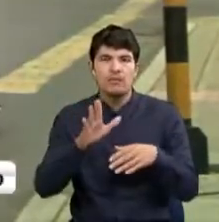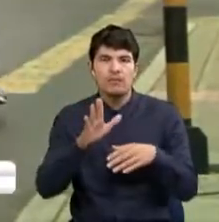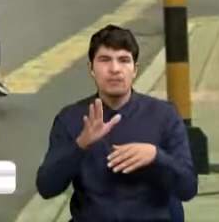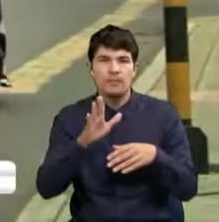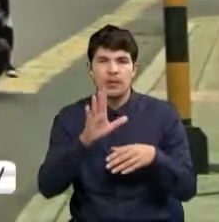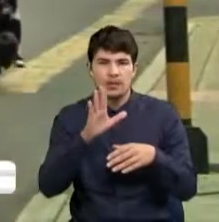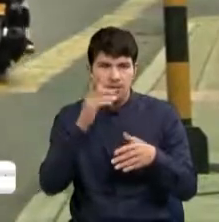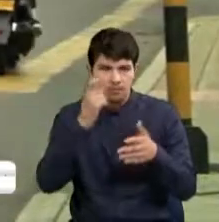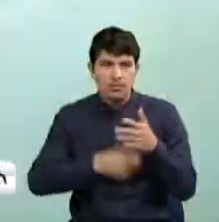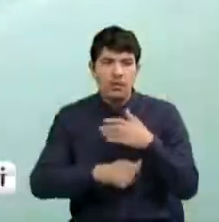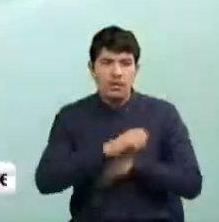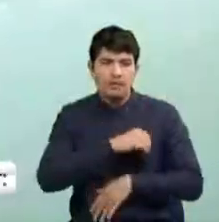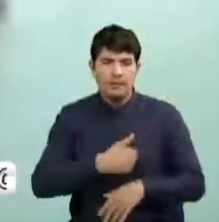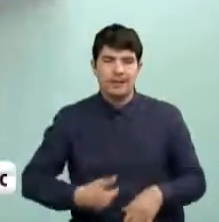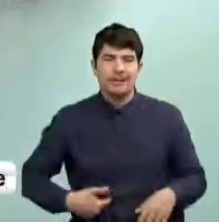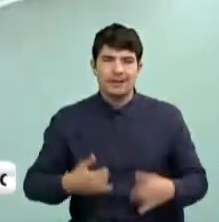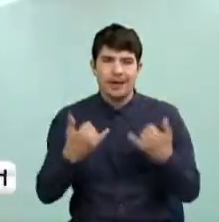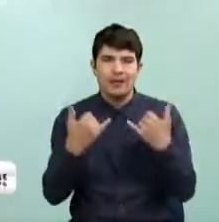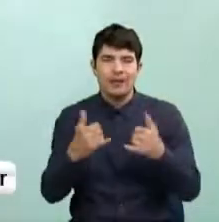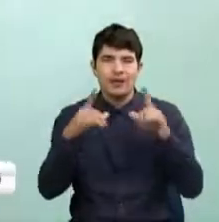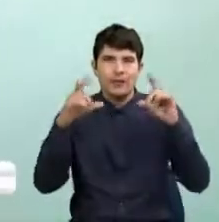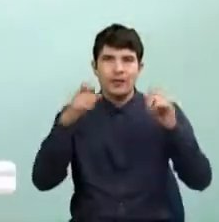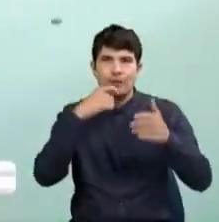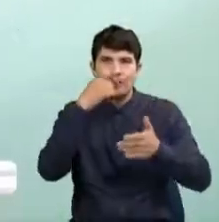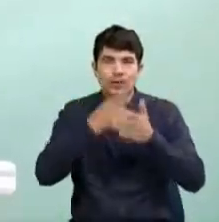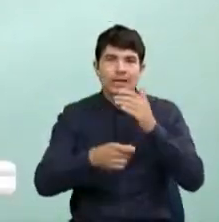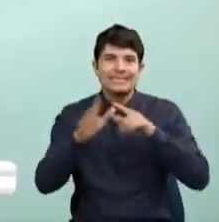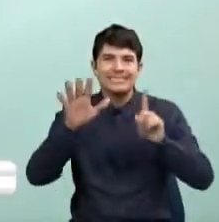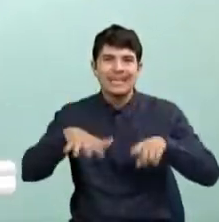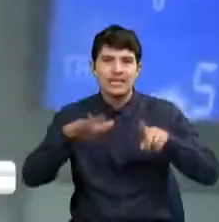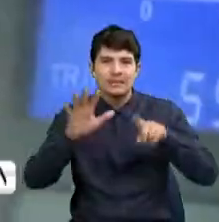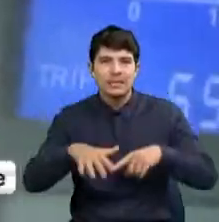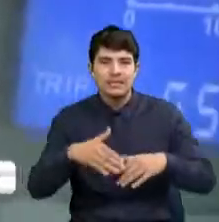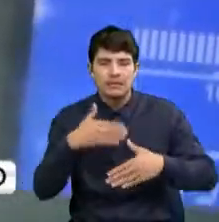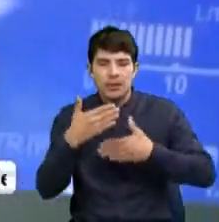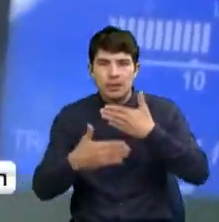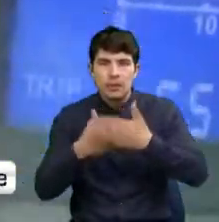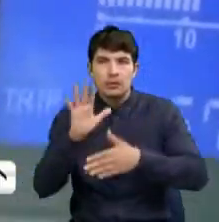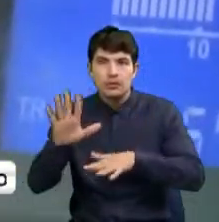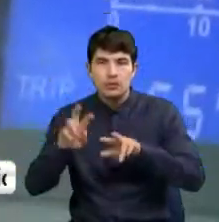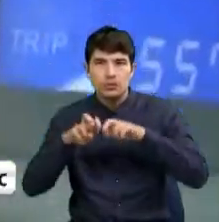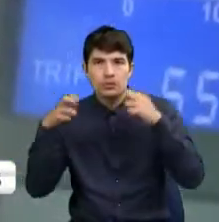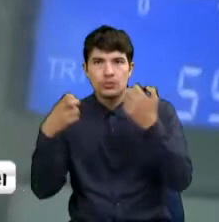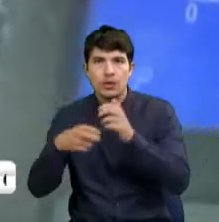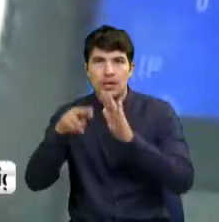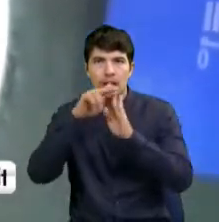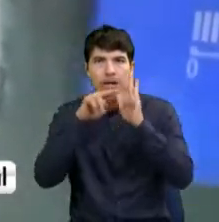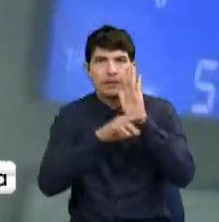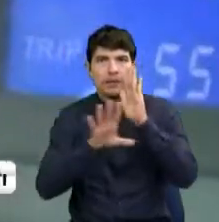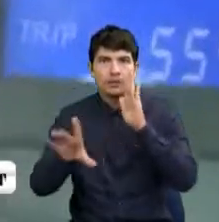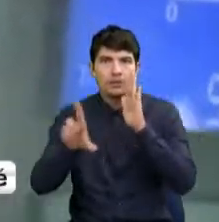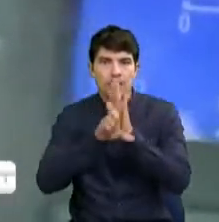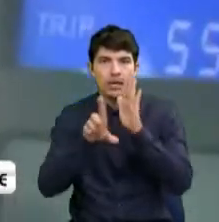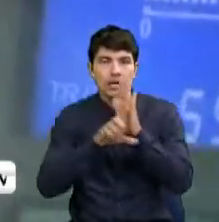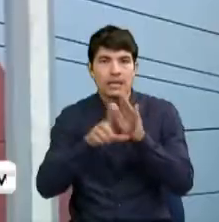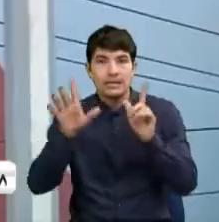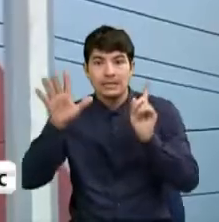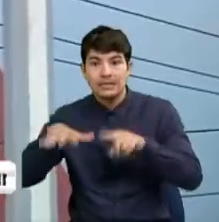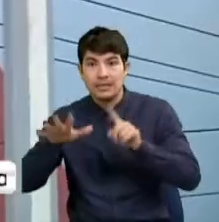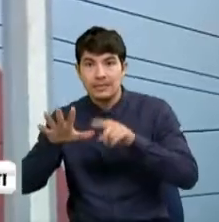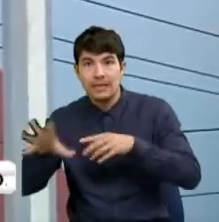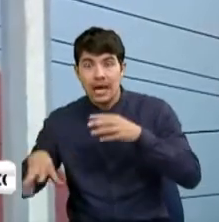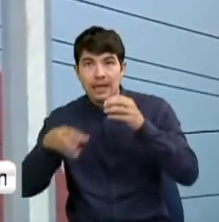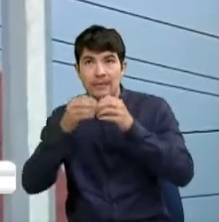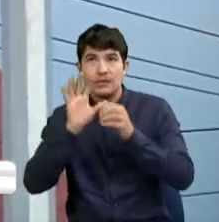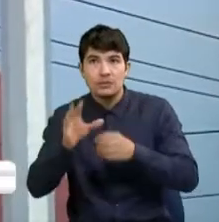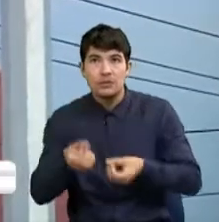tema de las fotomultas en Colombia. Pasarán 6 meses mientras el Congreso reglamenta esta ley y otros 6 más que da la